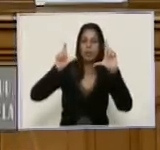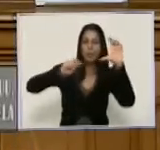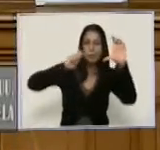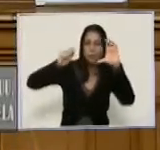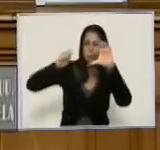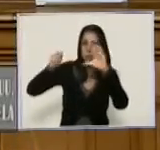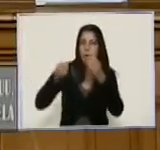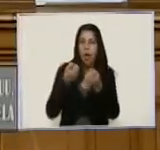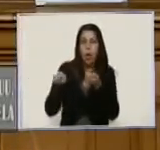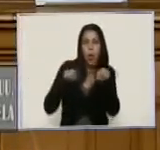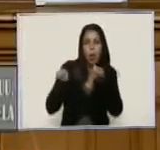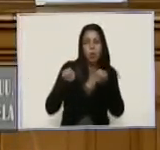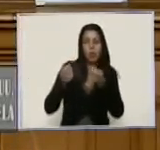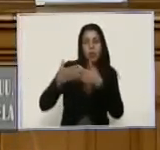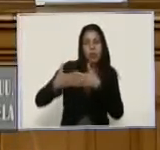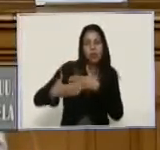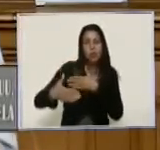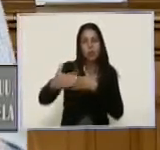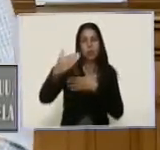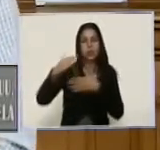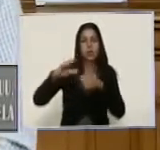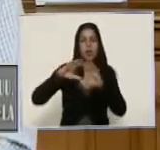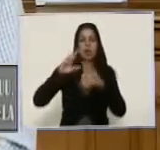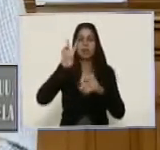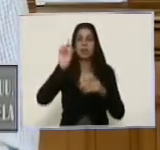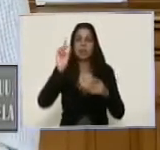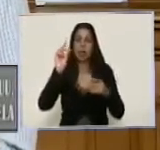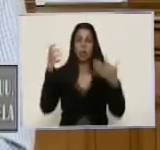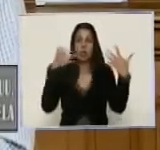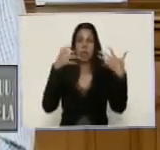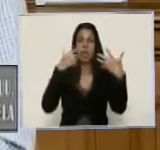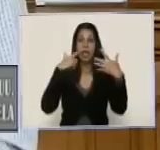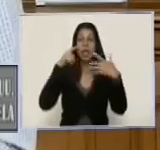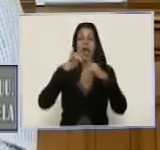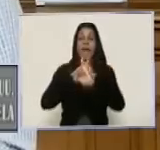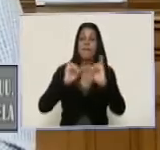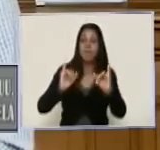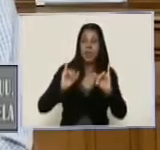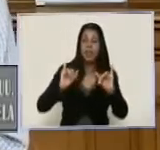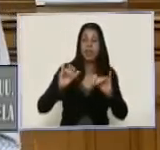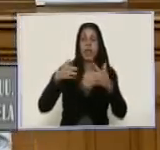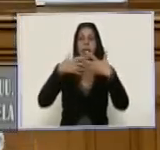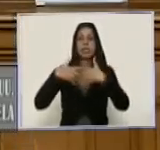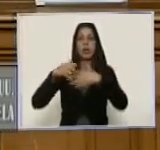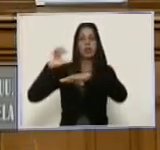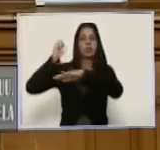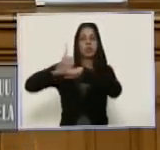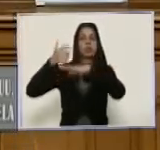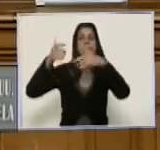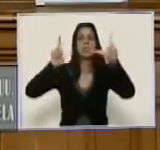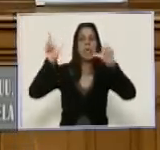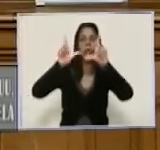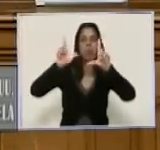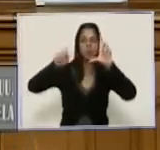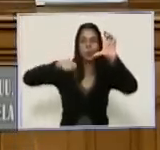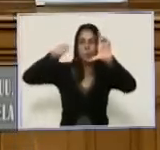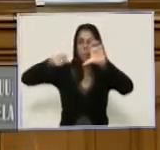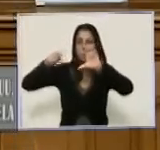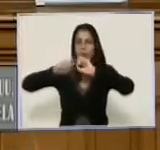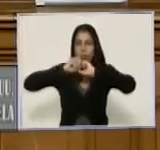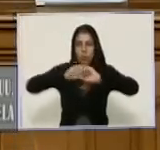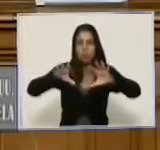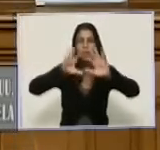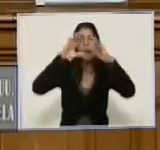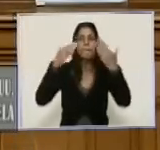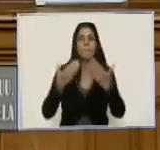nos impusieron después de la Segunda Guerra Mundial, eso sin duda se ha roto en el mundo, no solamente con los